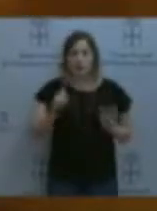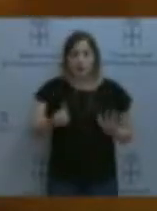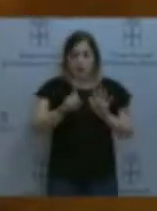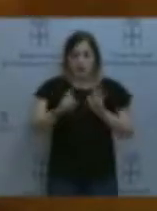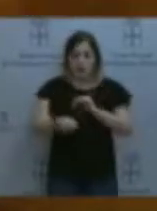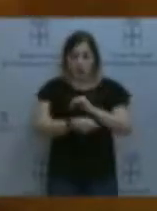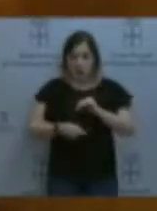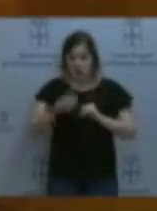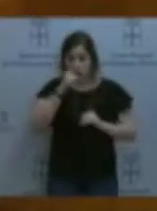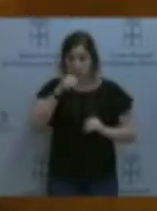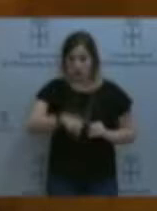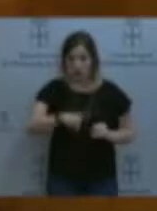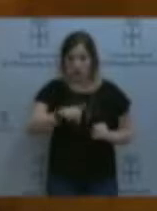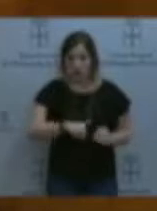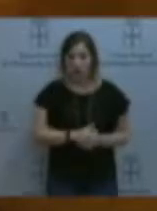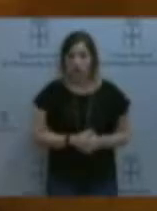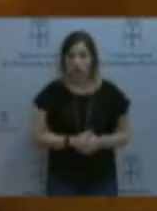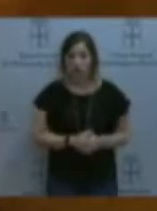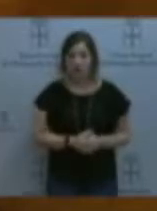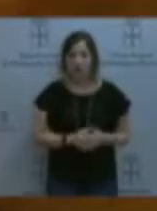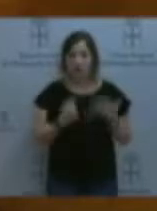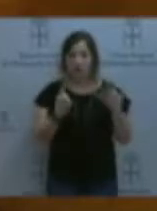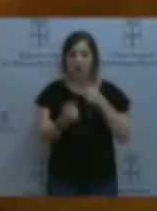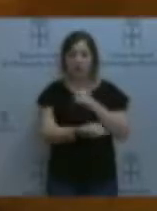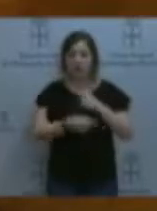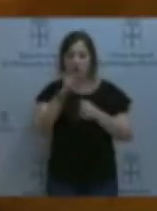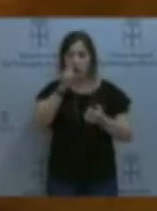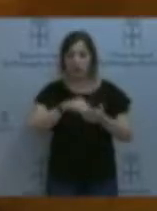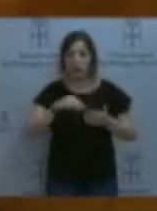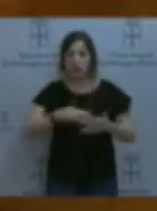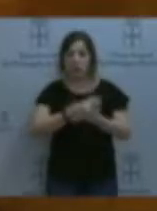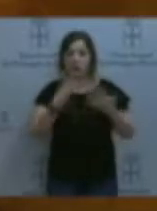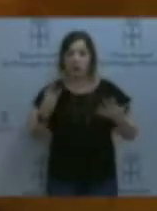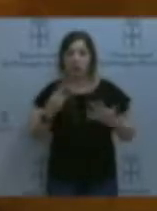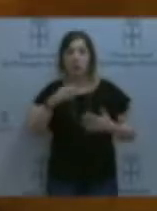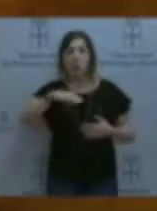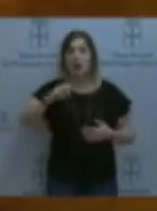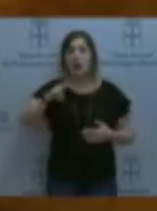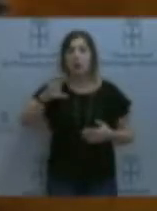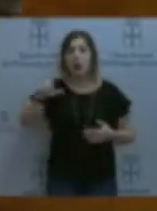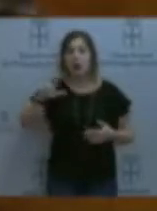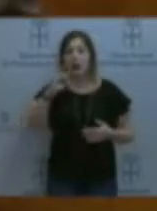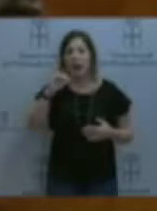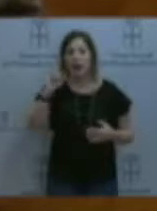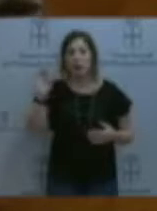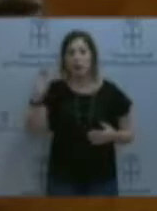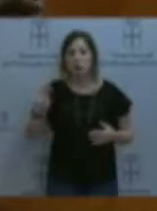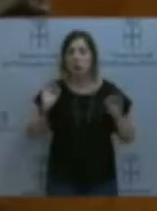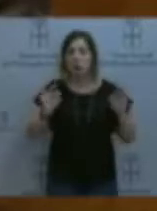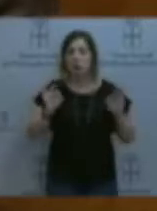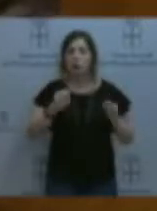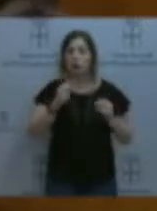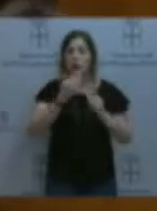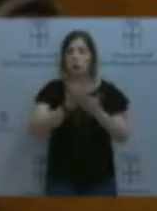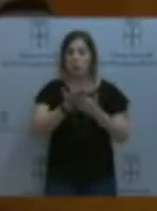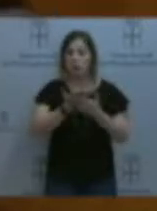agosto 2018, patrón mayor Manuel Jesús Iglesias Martínez, que conocida una nueva propuesta de ubicación en los almacenes, en una